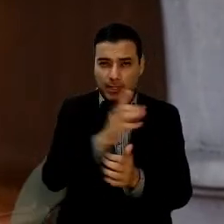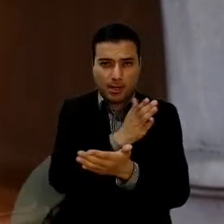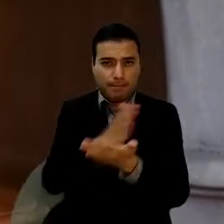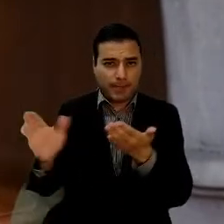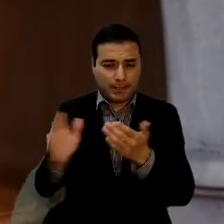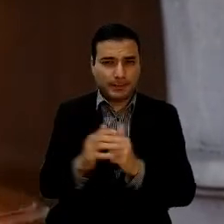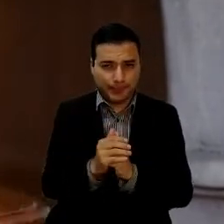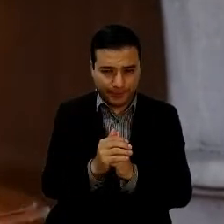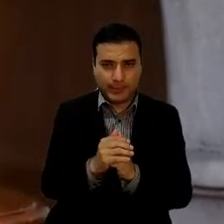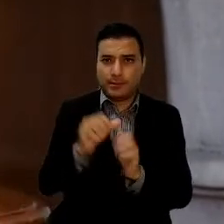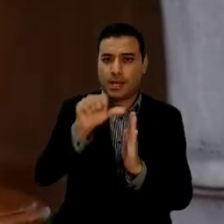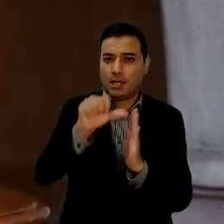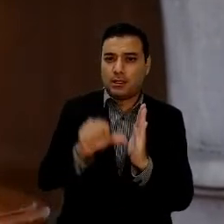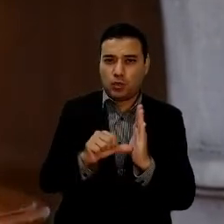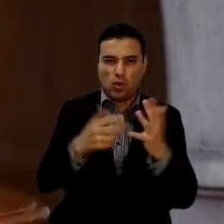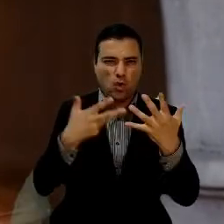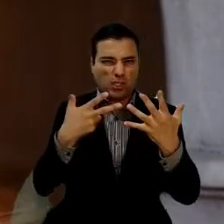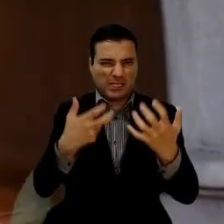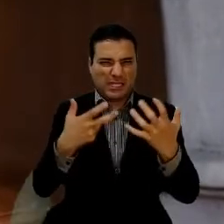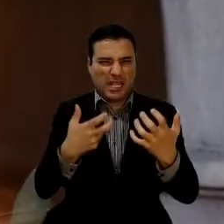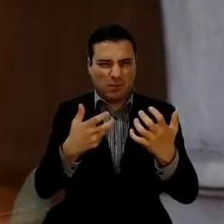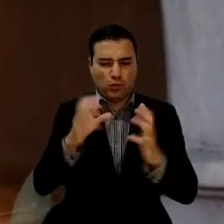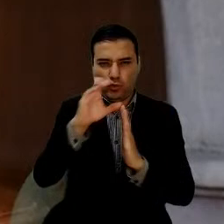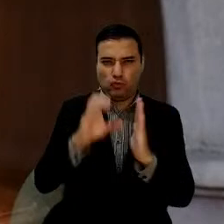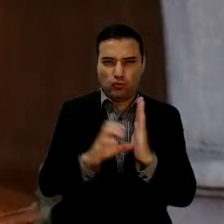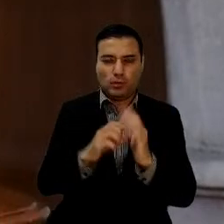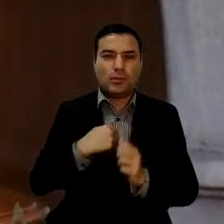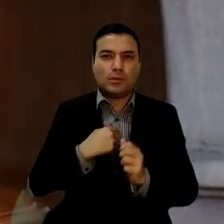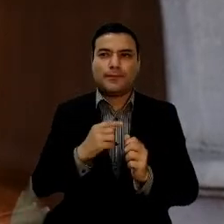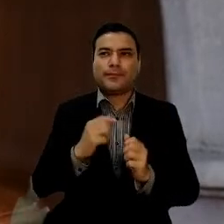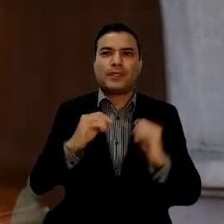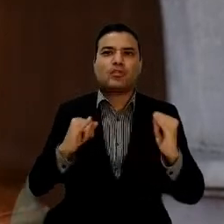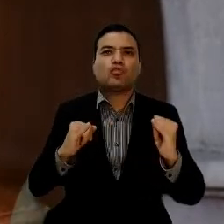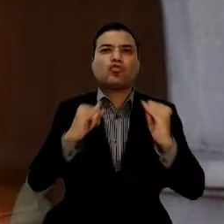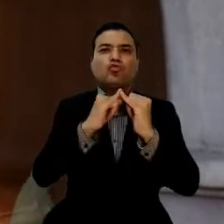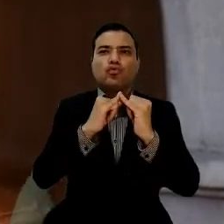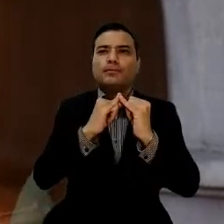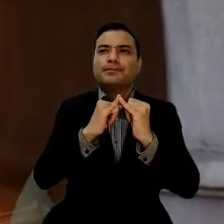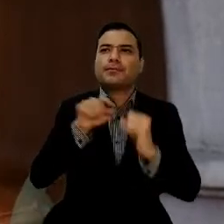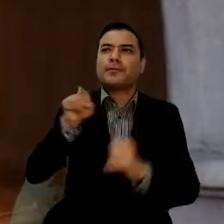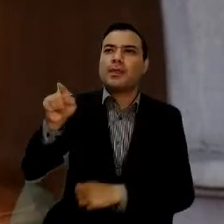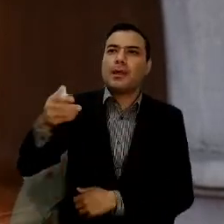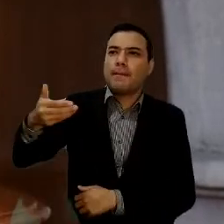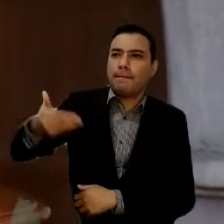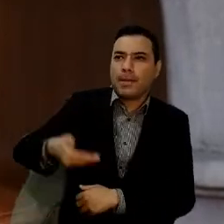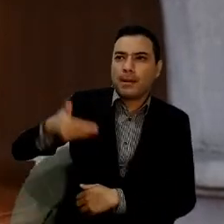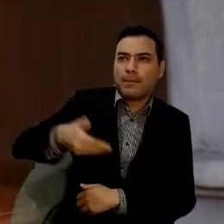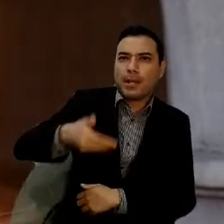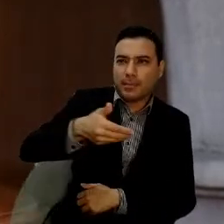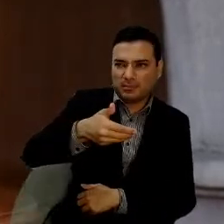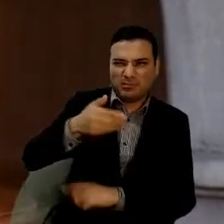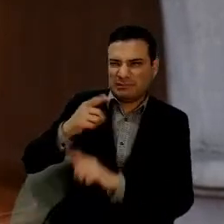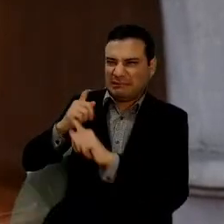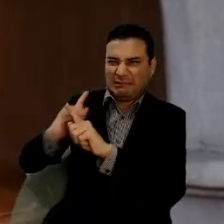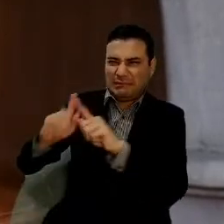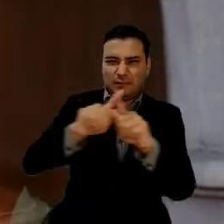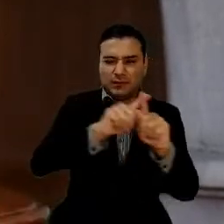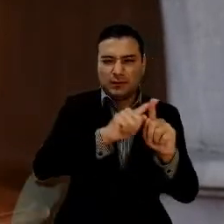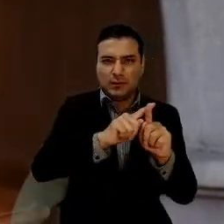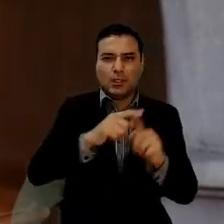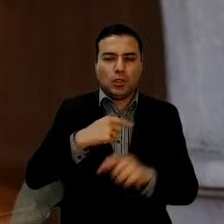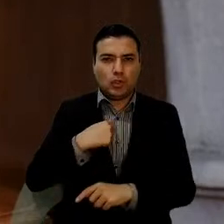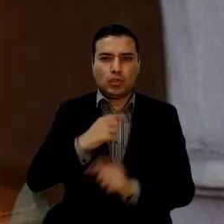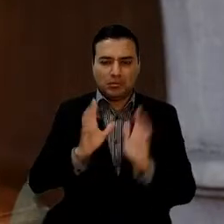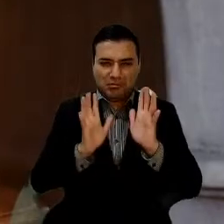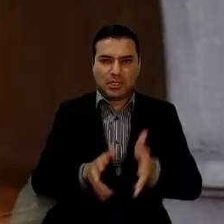conformidad con el artículo 8º constitucional, dimos respuesta institucional a solicitudes formuladas por las diversas instancias,